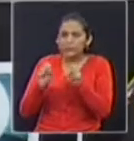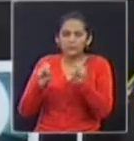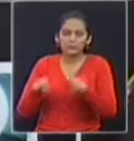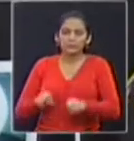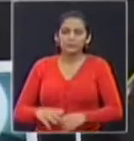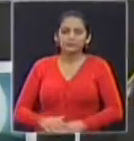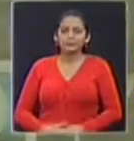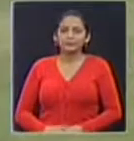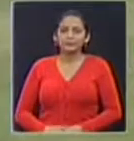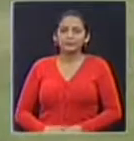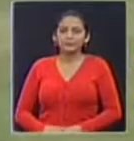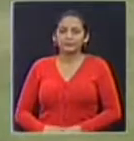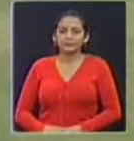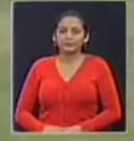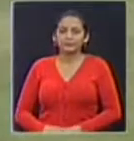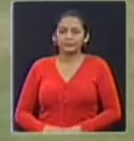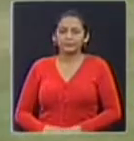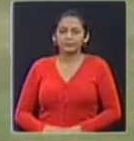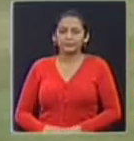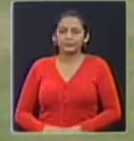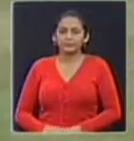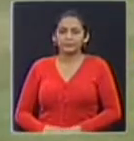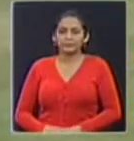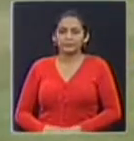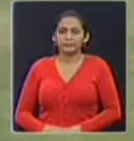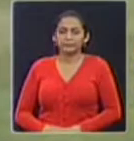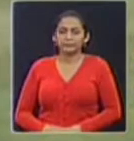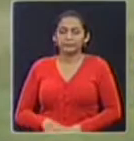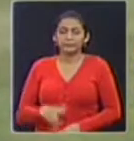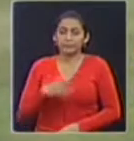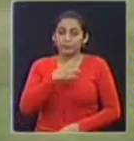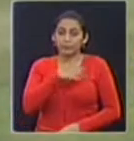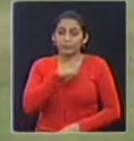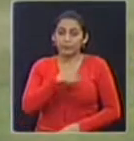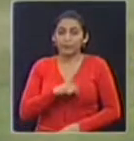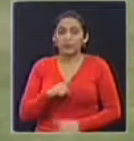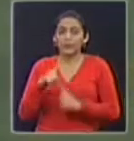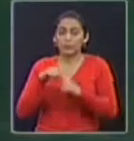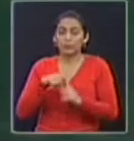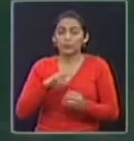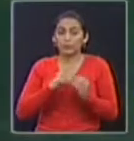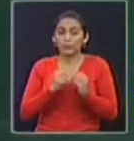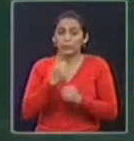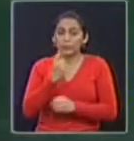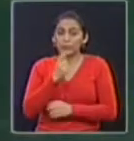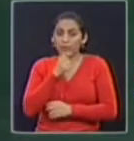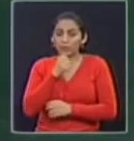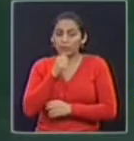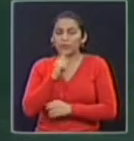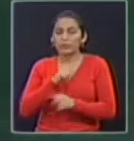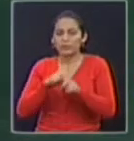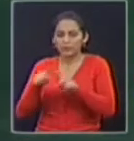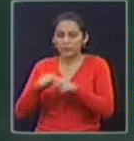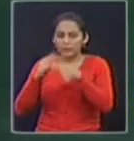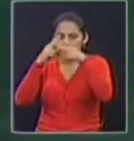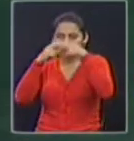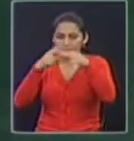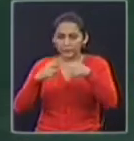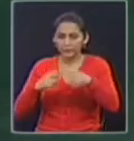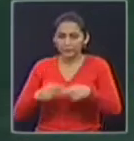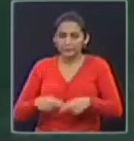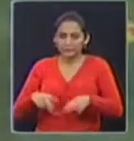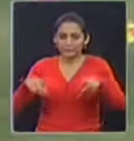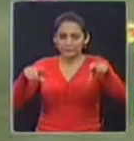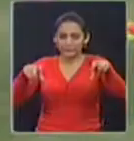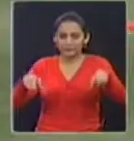la clasificación. El posible once titular de Barcelona para enfrentar hoy a Universidad Católica es con Máximo Banguera en el arco, Pedro Pablo Velasco, Darío Aymar,